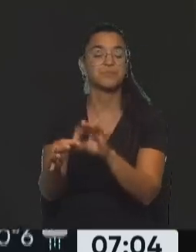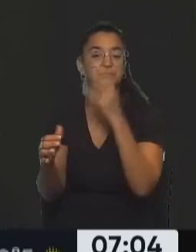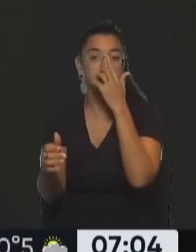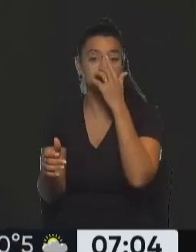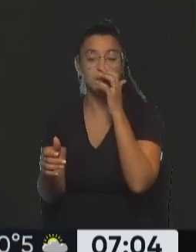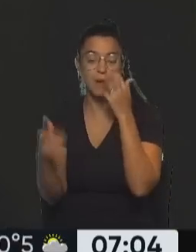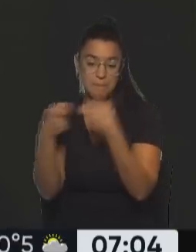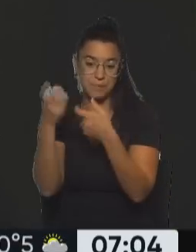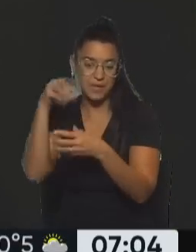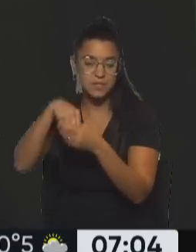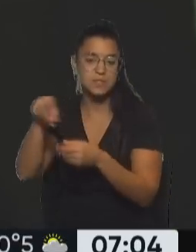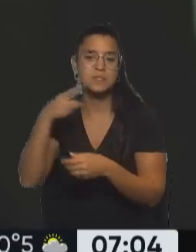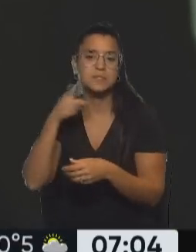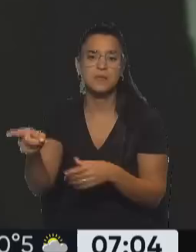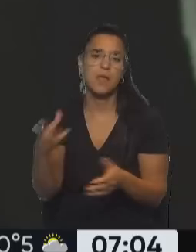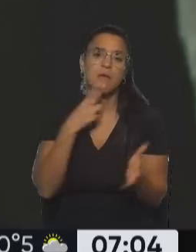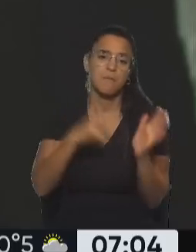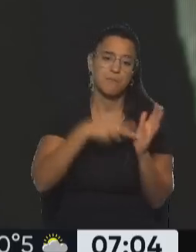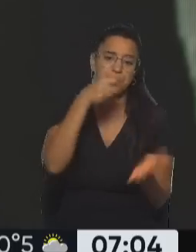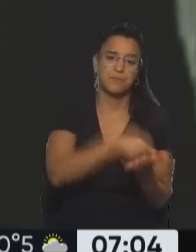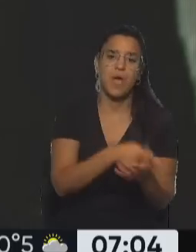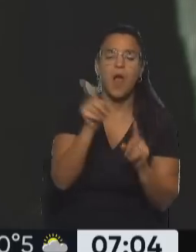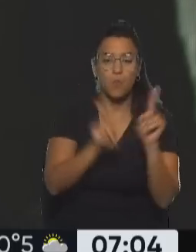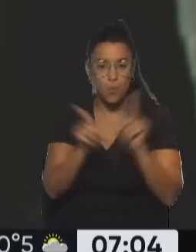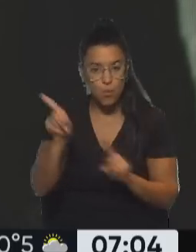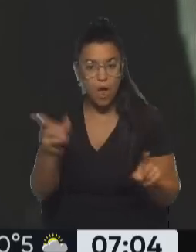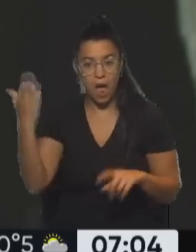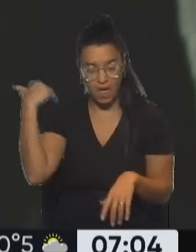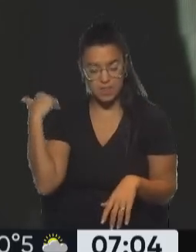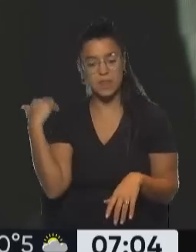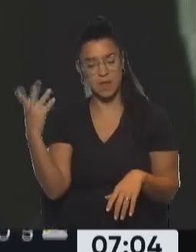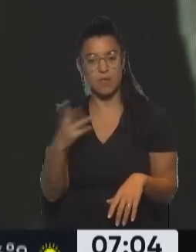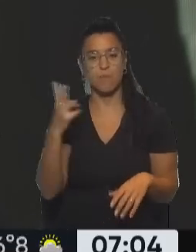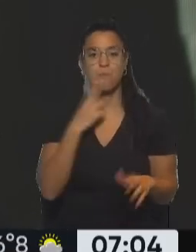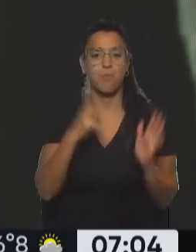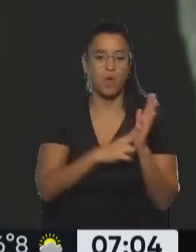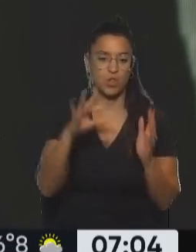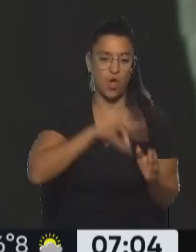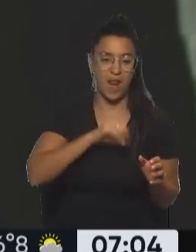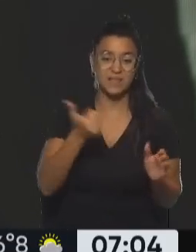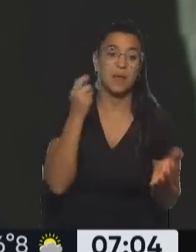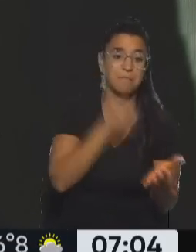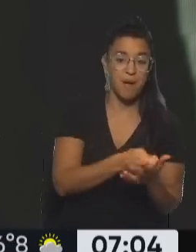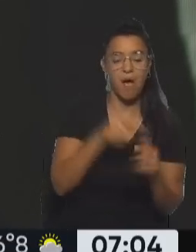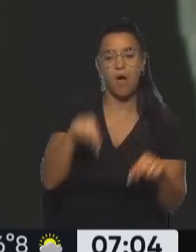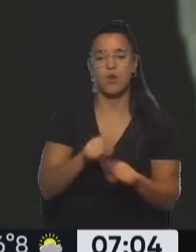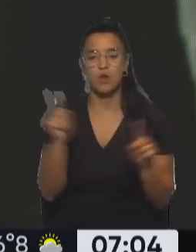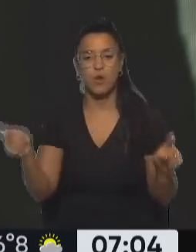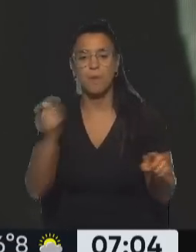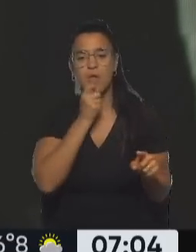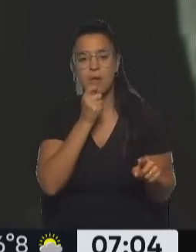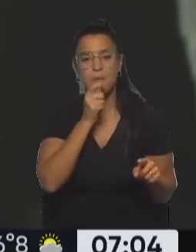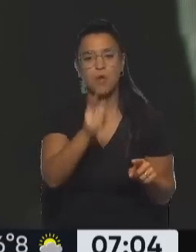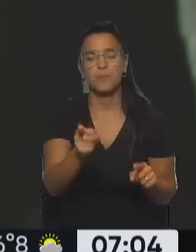van a justamente dejar de tributar en algunos conceptos que antes sumaban al impuesto a las ganancias, este impuesto. Por ejemplo, a